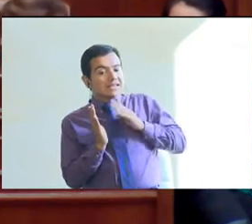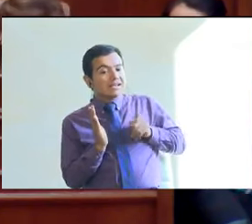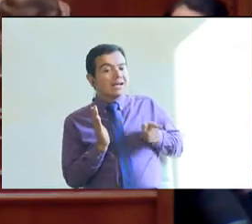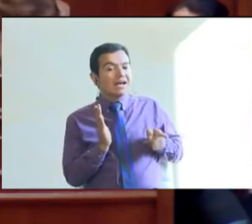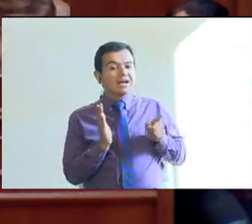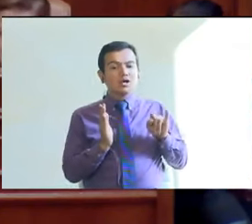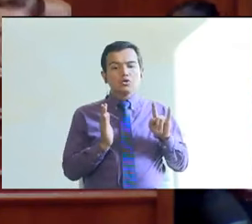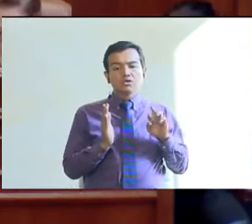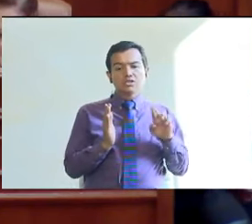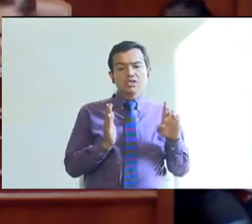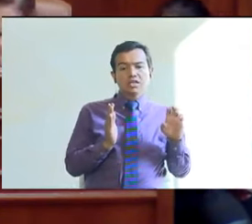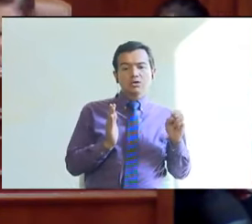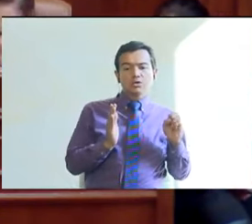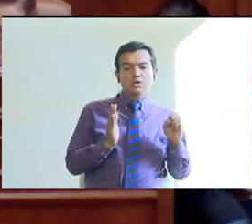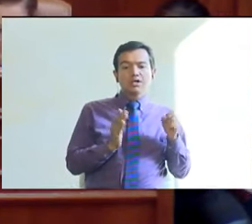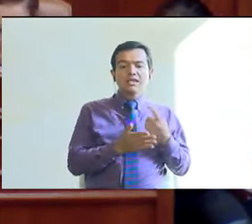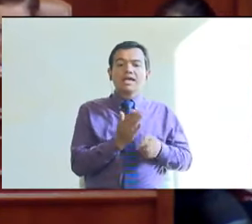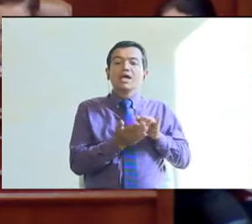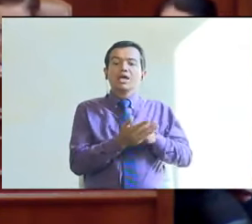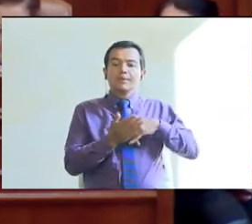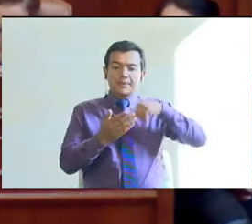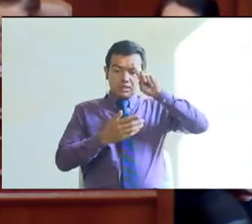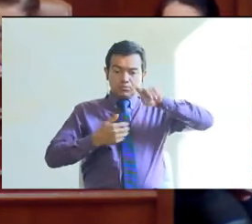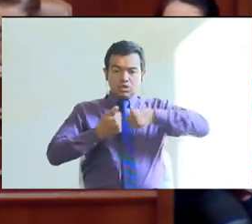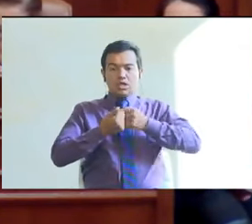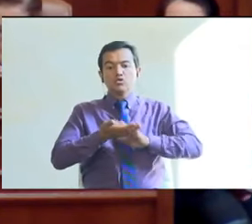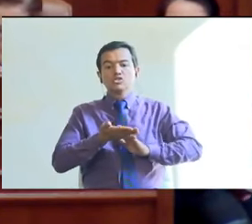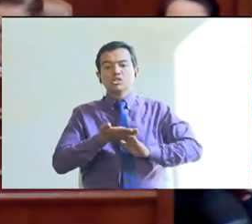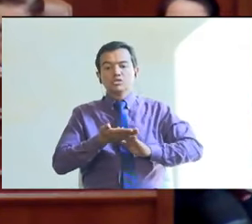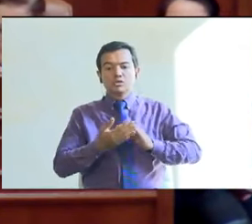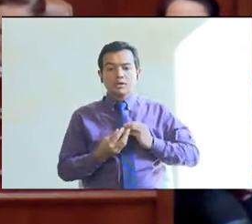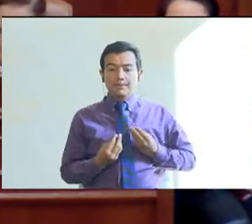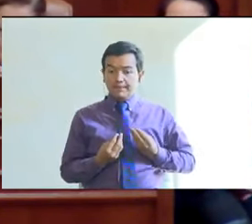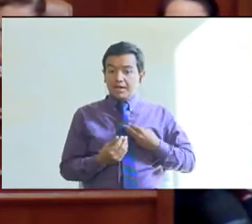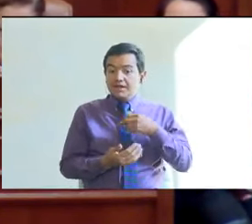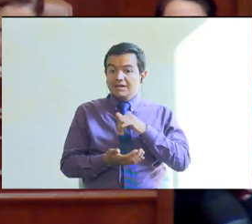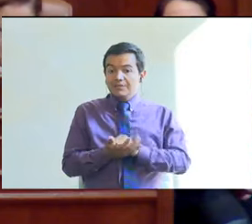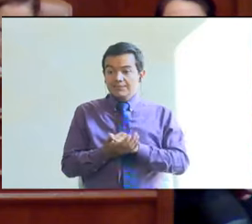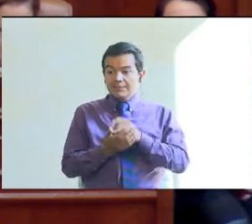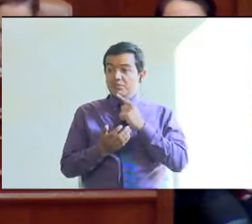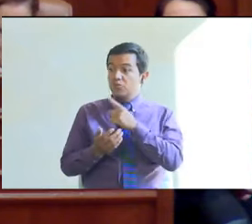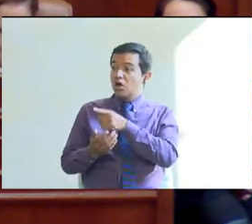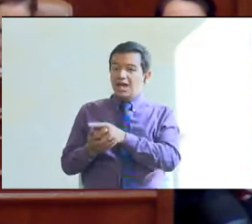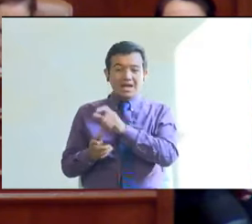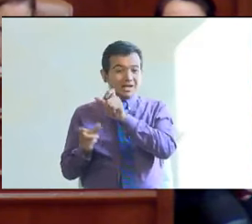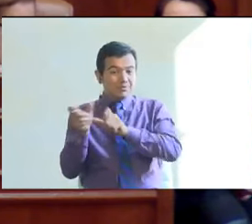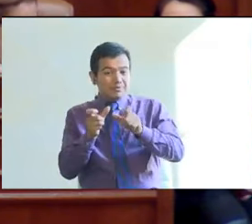que en la conciliación se va a cerrar la puerta para que los corruptos